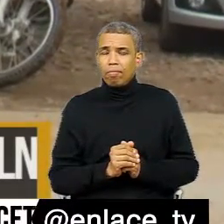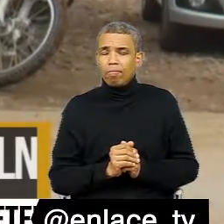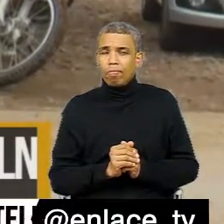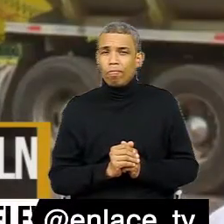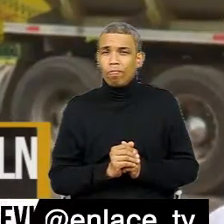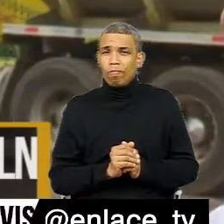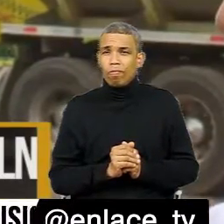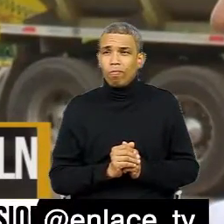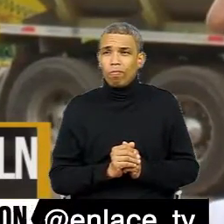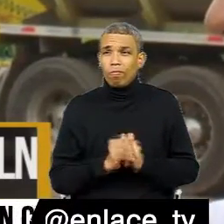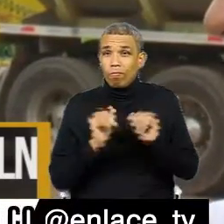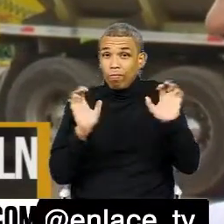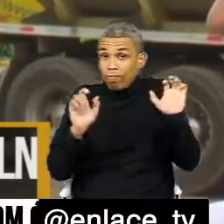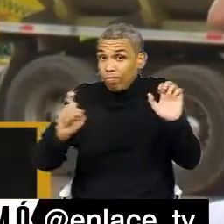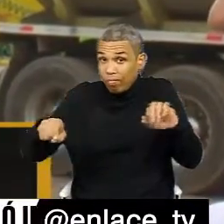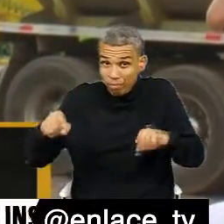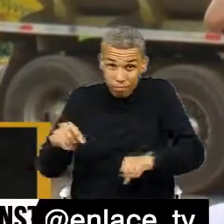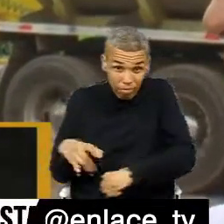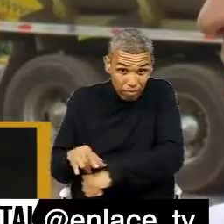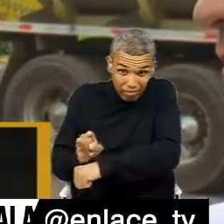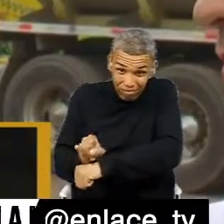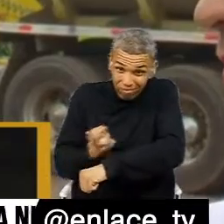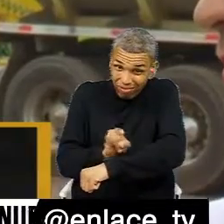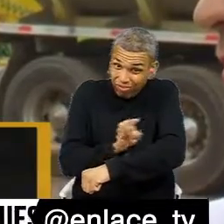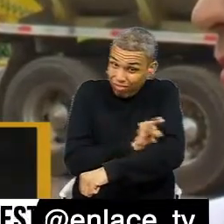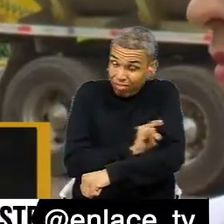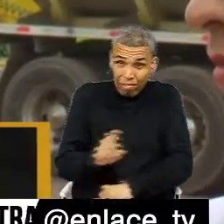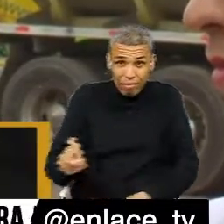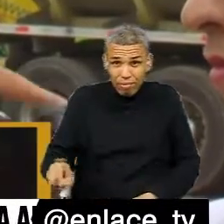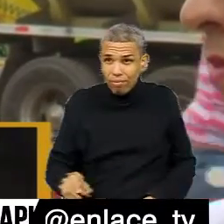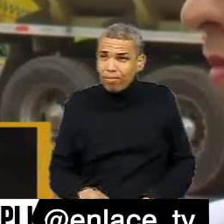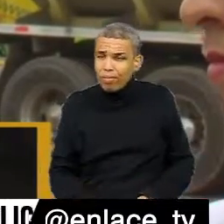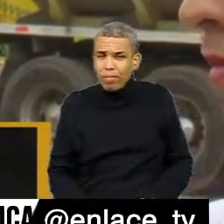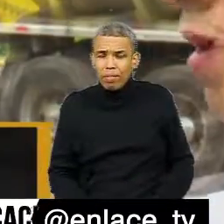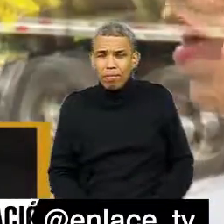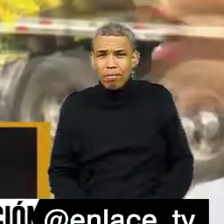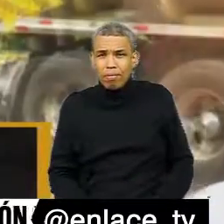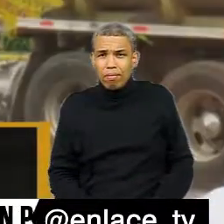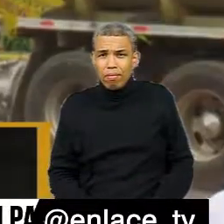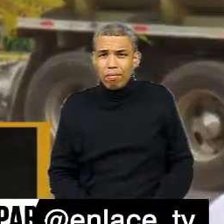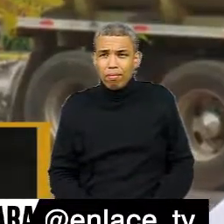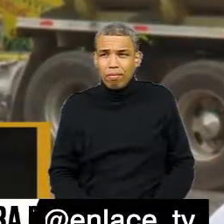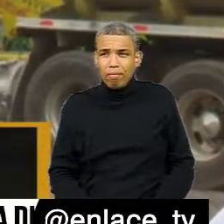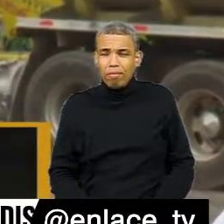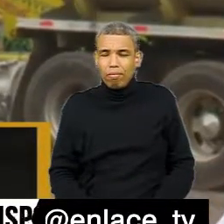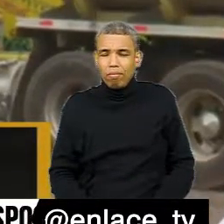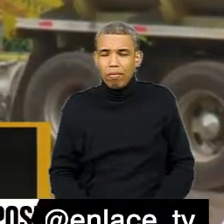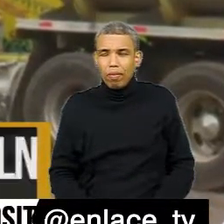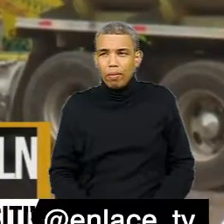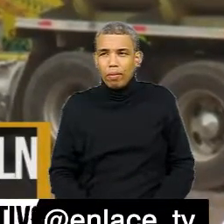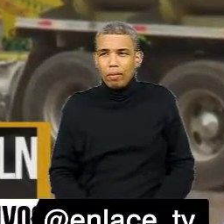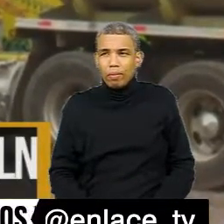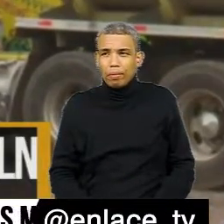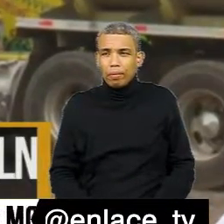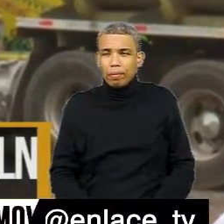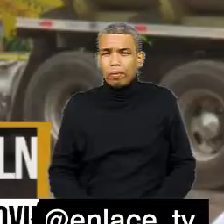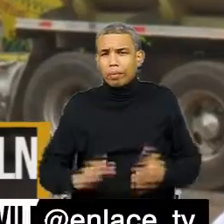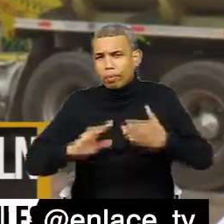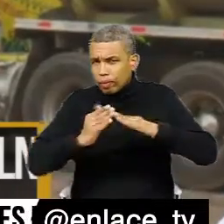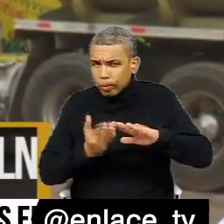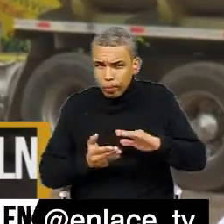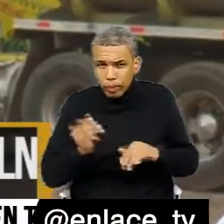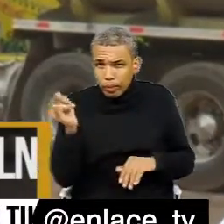seguridad pues debemos nosotros como Policía Nacional adoptar y evitar y minimizar todos los riesgos. Es importante que la comunidad nos señale, nos